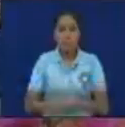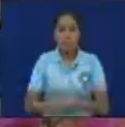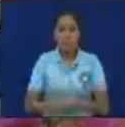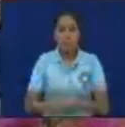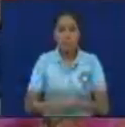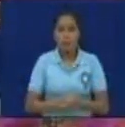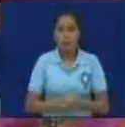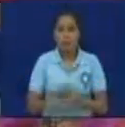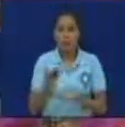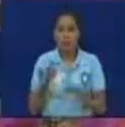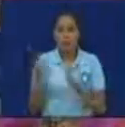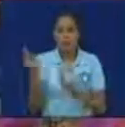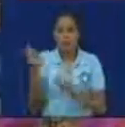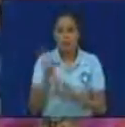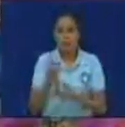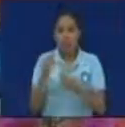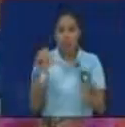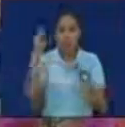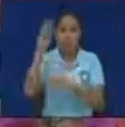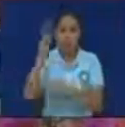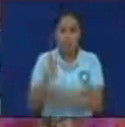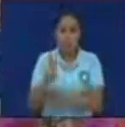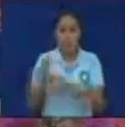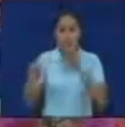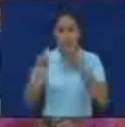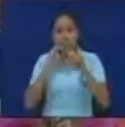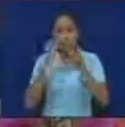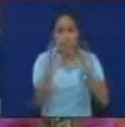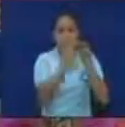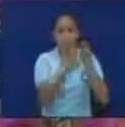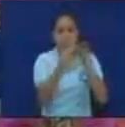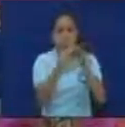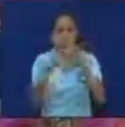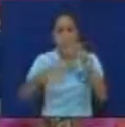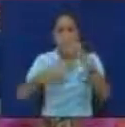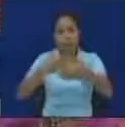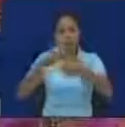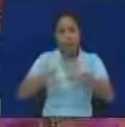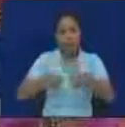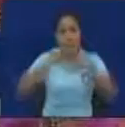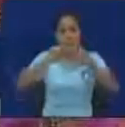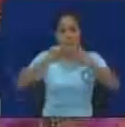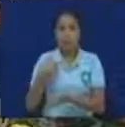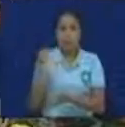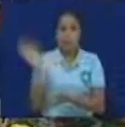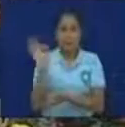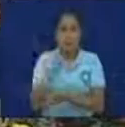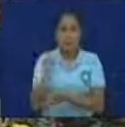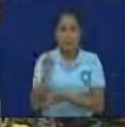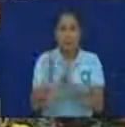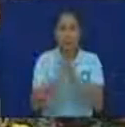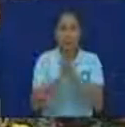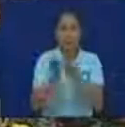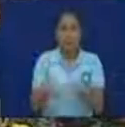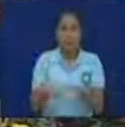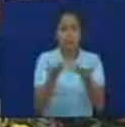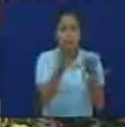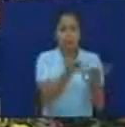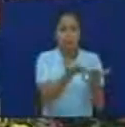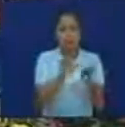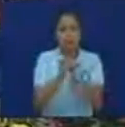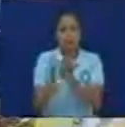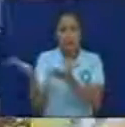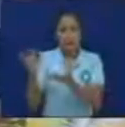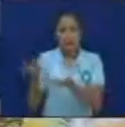mandé empresarios para acá también, y entonces ir haciendo ahí el vínculo con los empresarios para ir fortaleciendo ese otro gran frente. Durante el encuentro, Maduro obsequió a